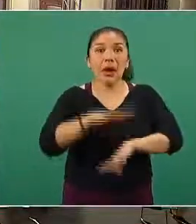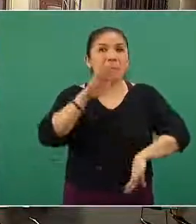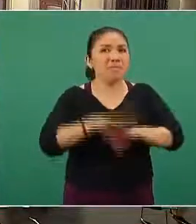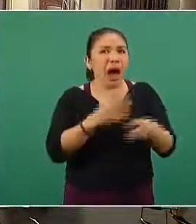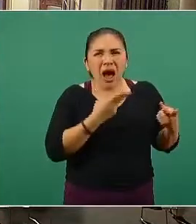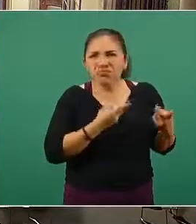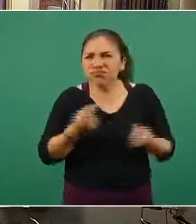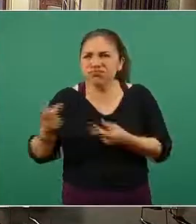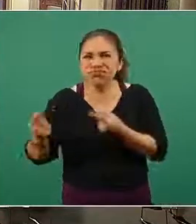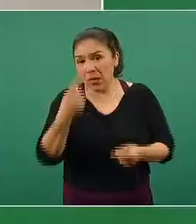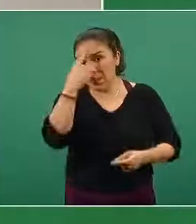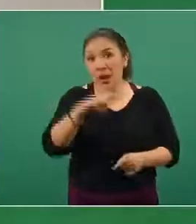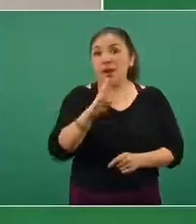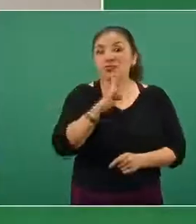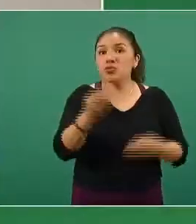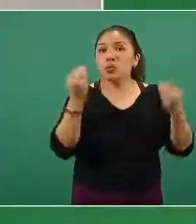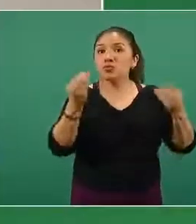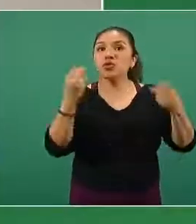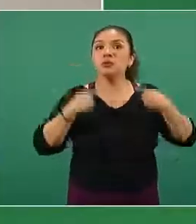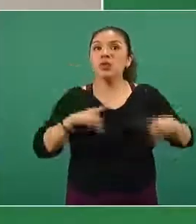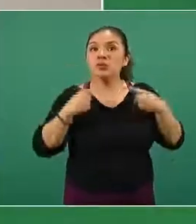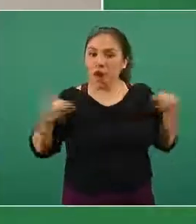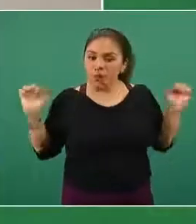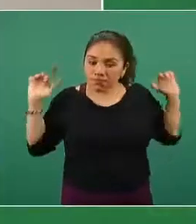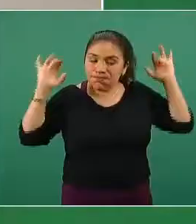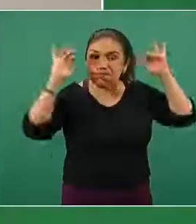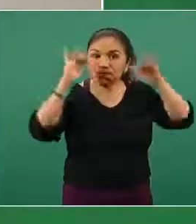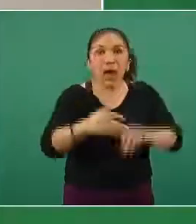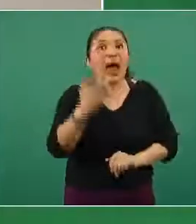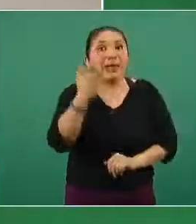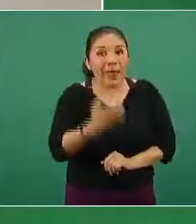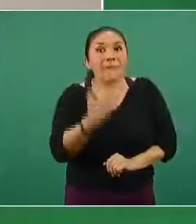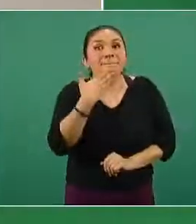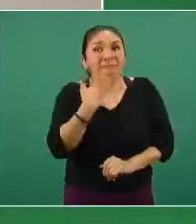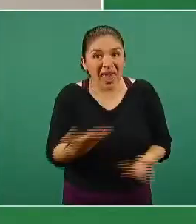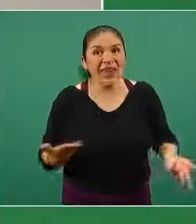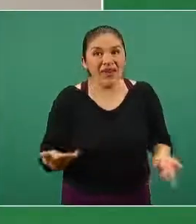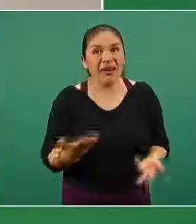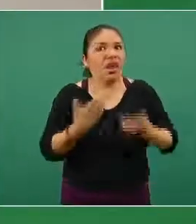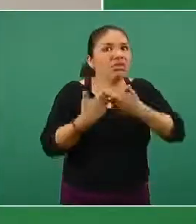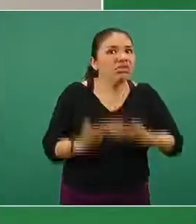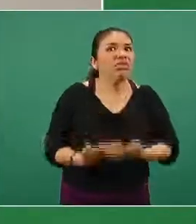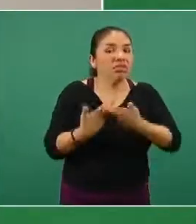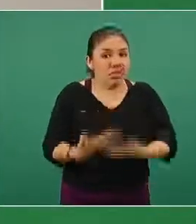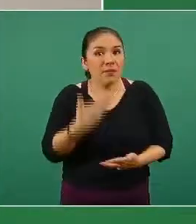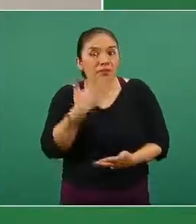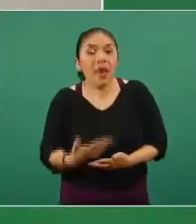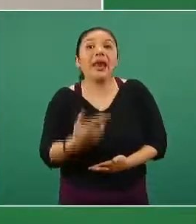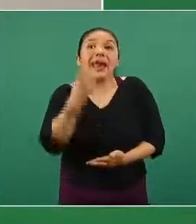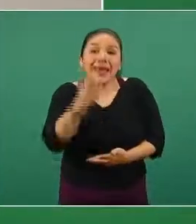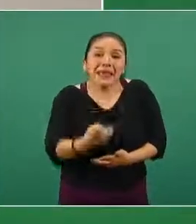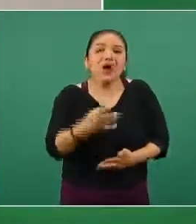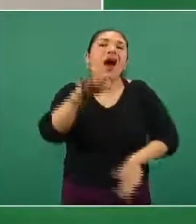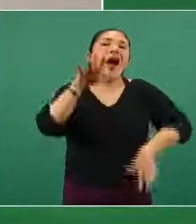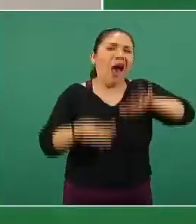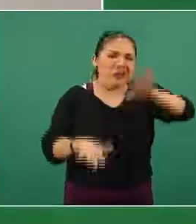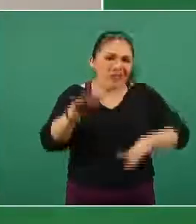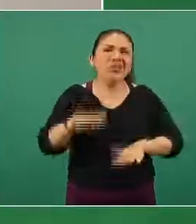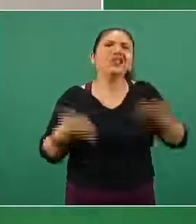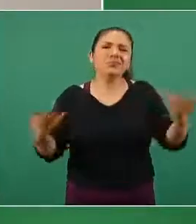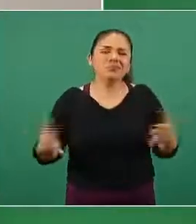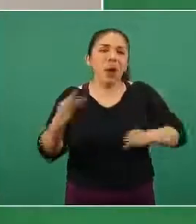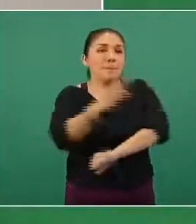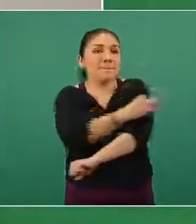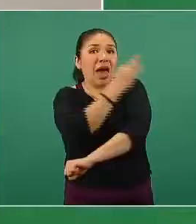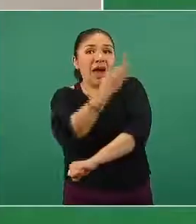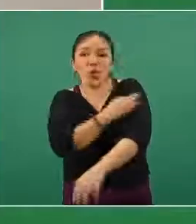intensiva, la respuesta poblacional es buena, es suficiente, y entonces en ocasiones las